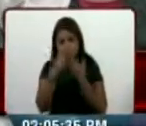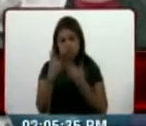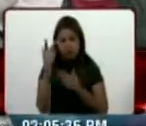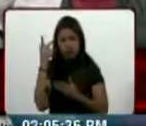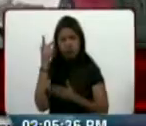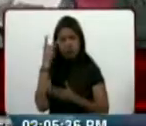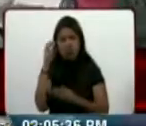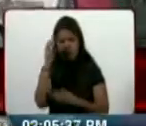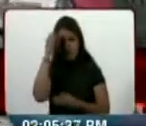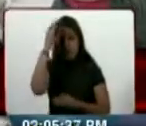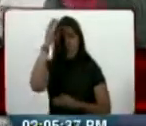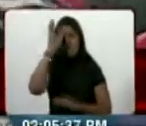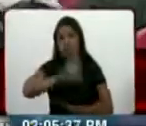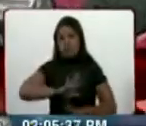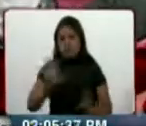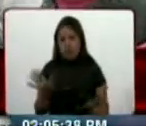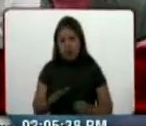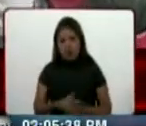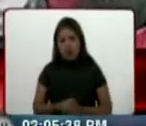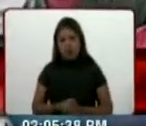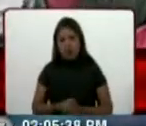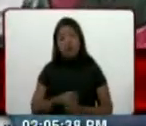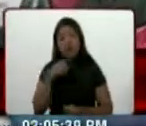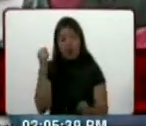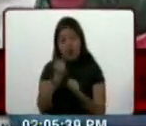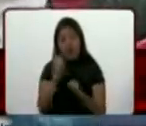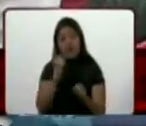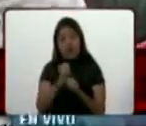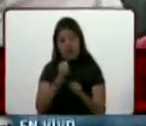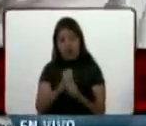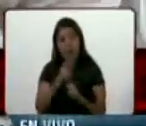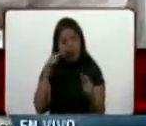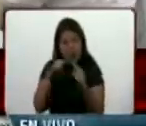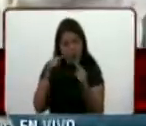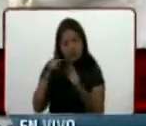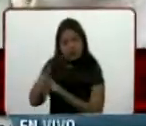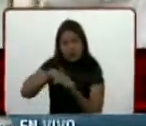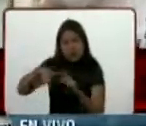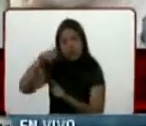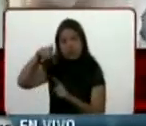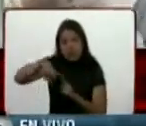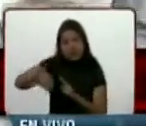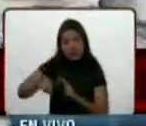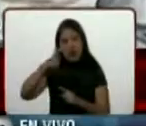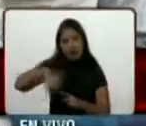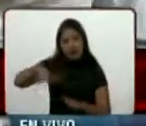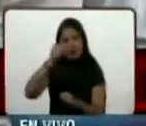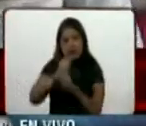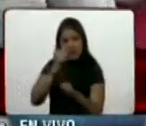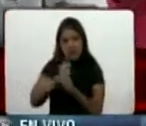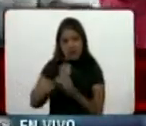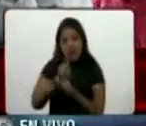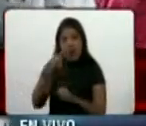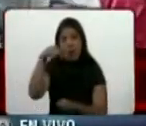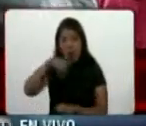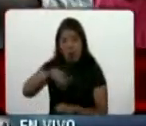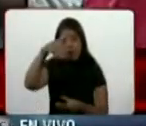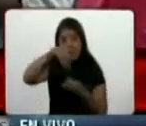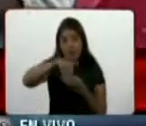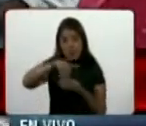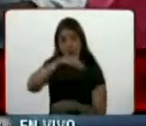que ha sido obrero también, que conoce la realidad de los obreros, también el día de hoy no solo votará como